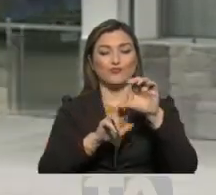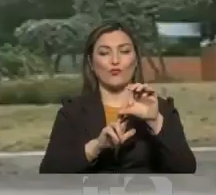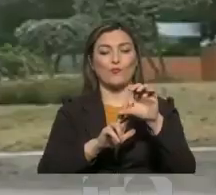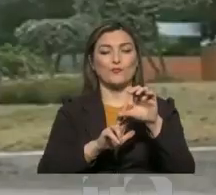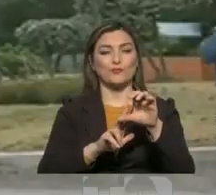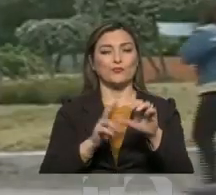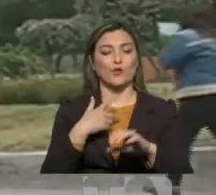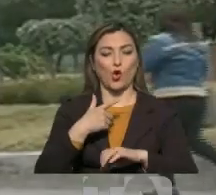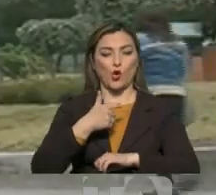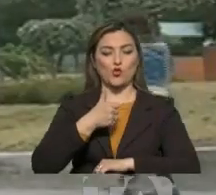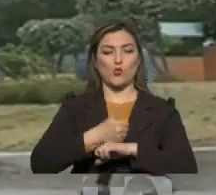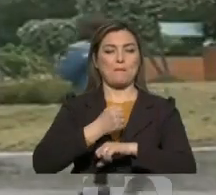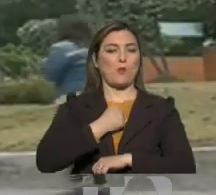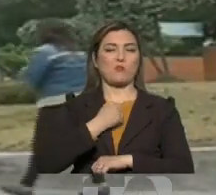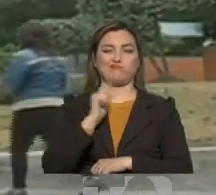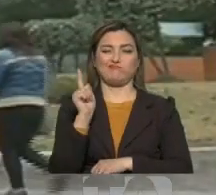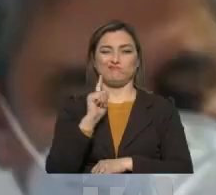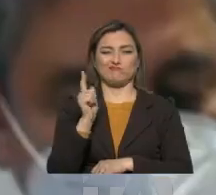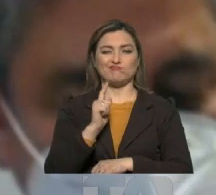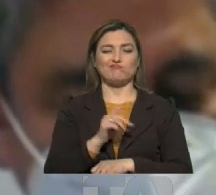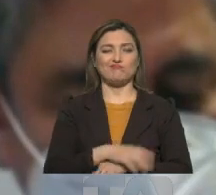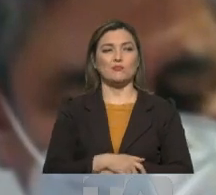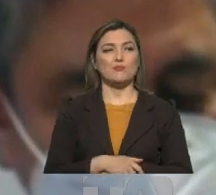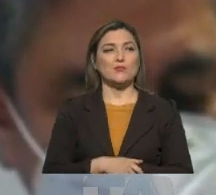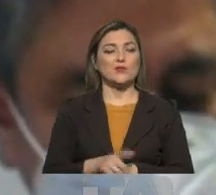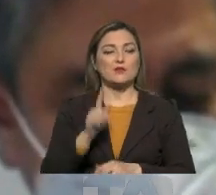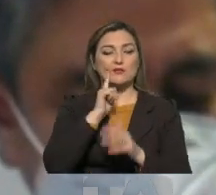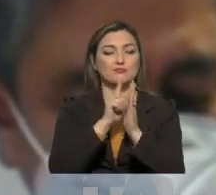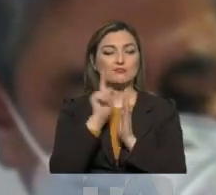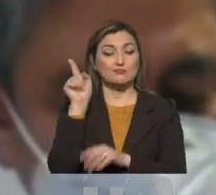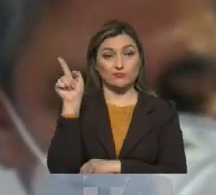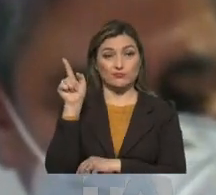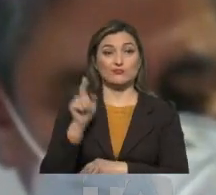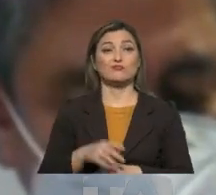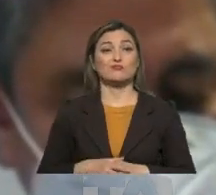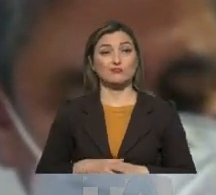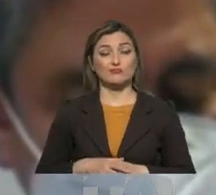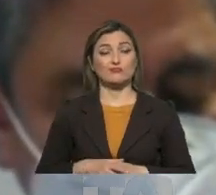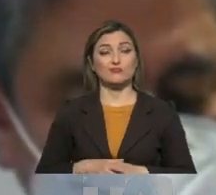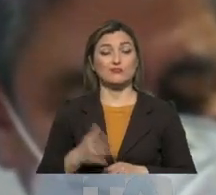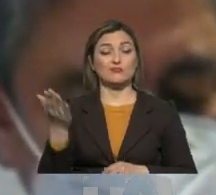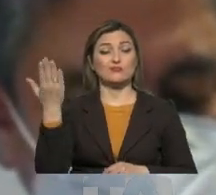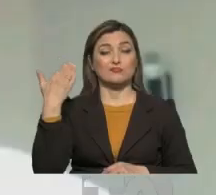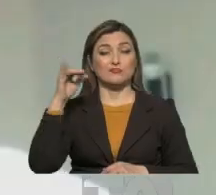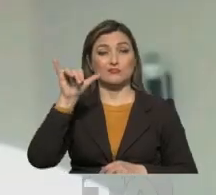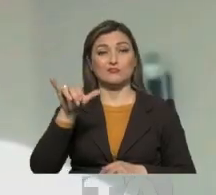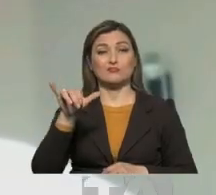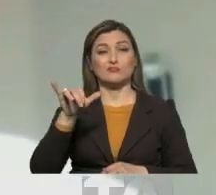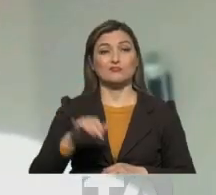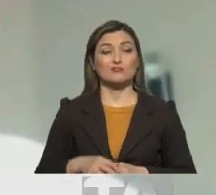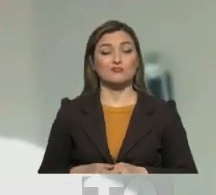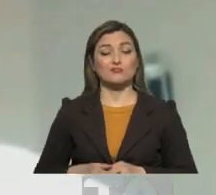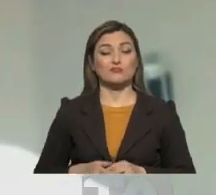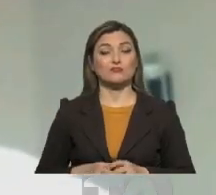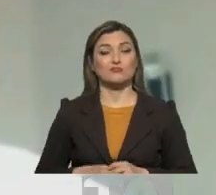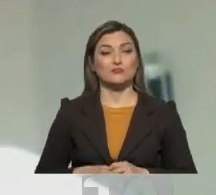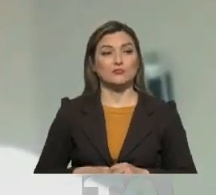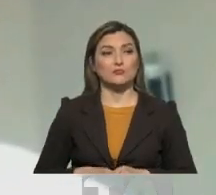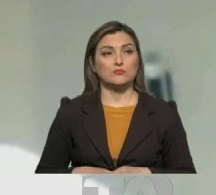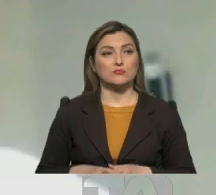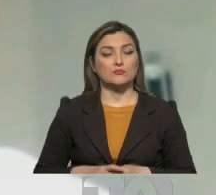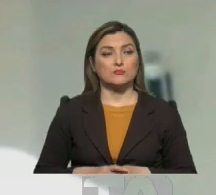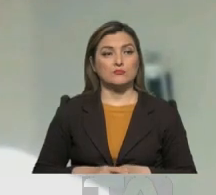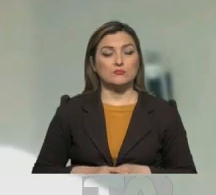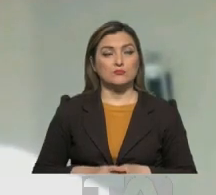competente y por usurpación de funciones denuncia colocada por fausto murillo el paso en guayaquil y carlos acotó